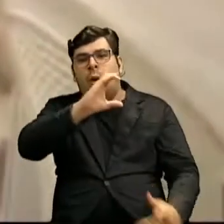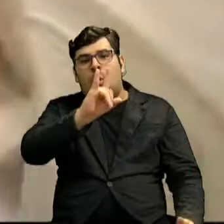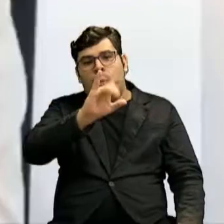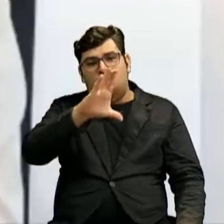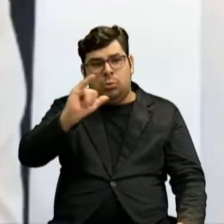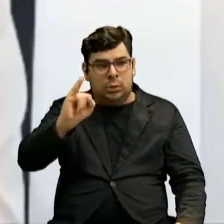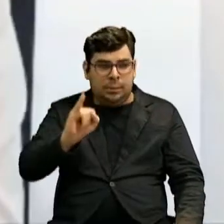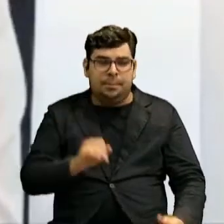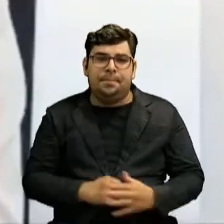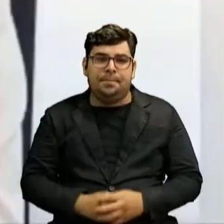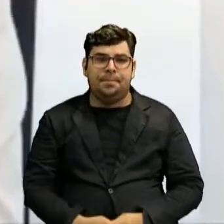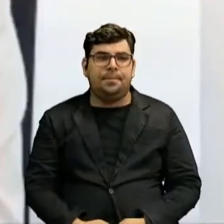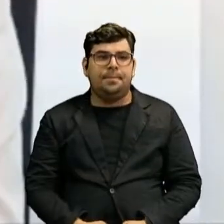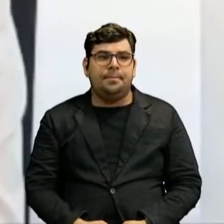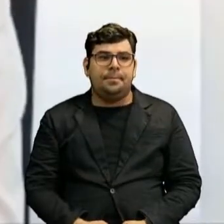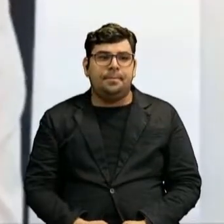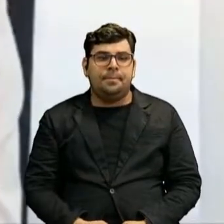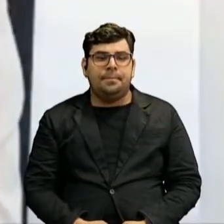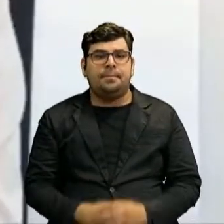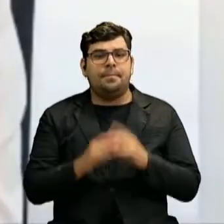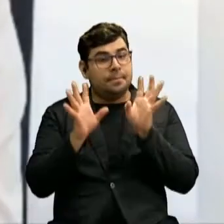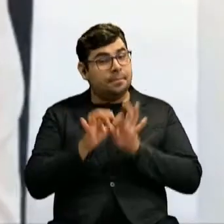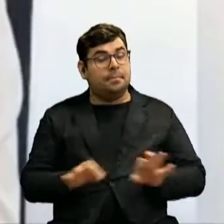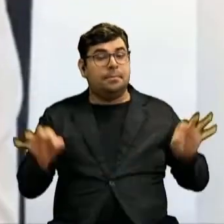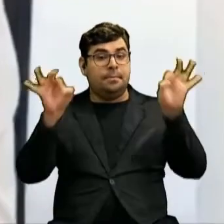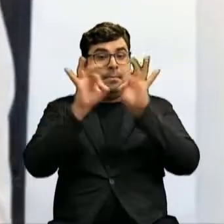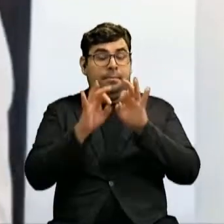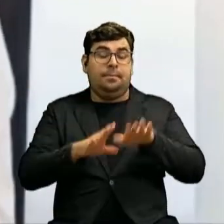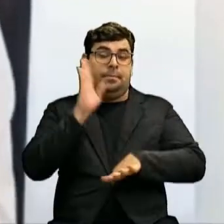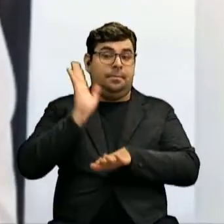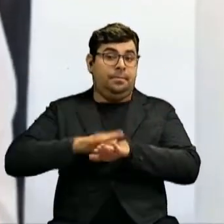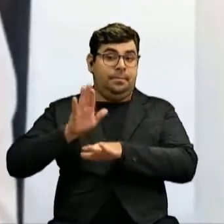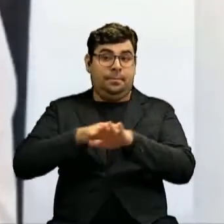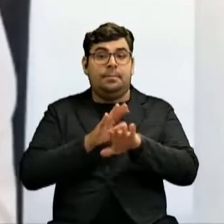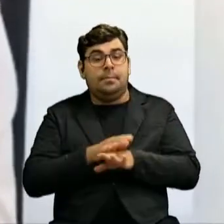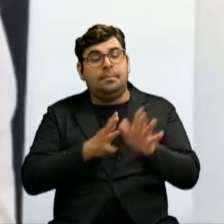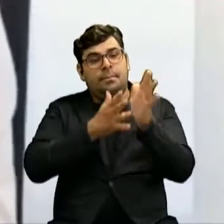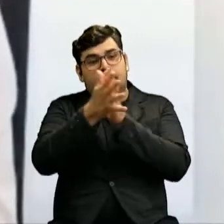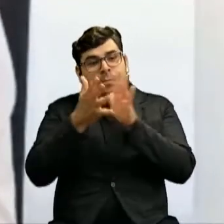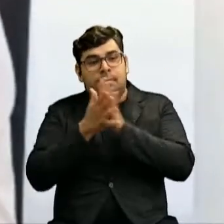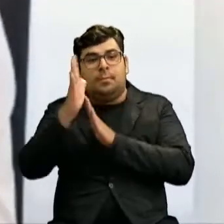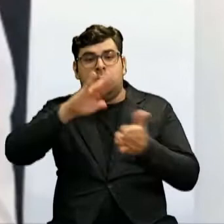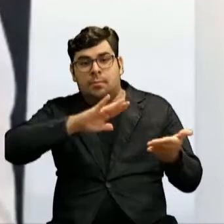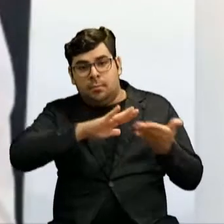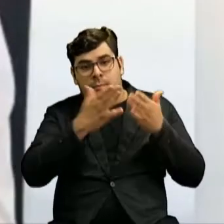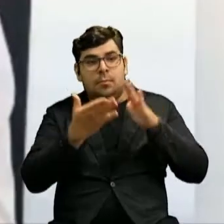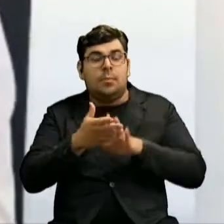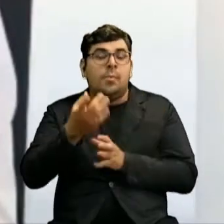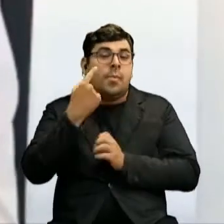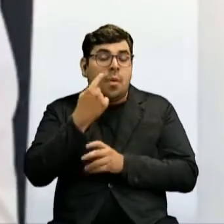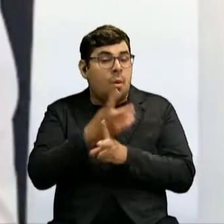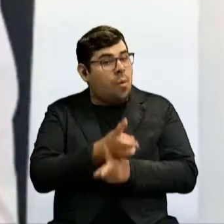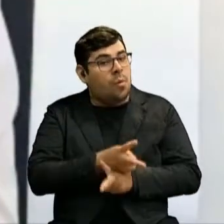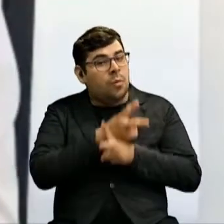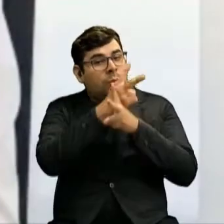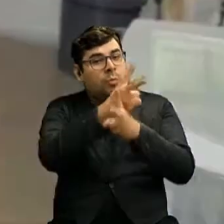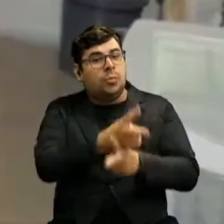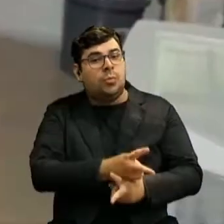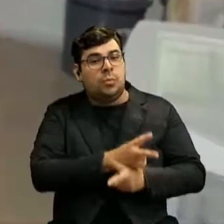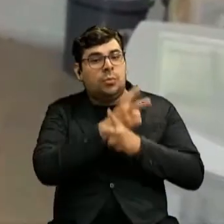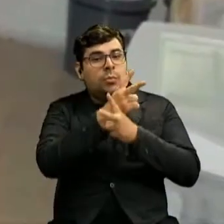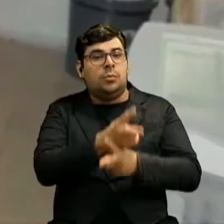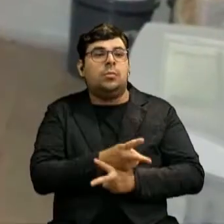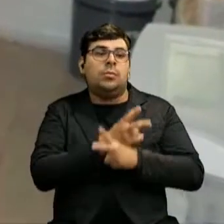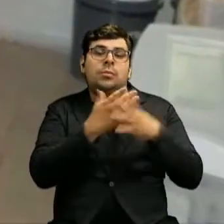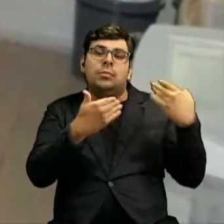Es importante y hay que hacer esa alerta y ese llamado a la comunidad al cuidado frente al contagio. La